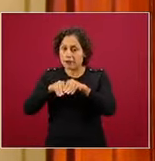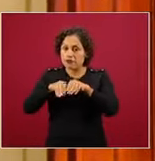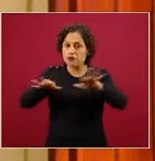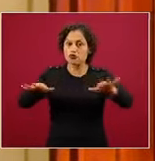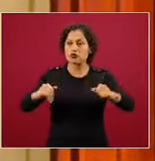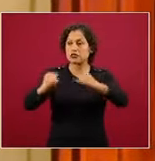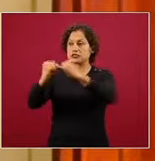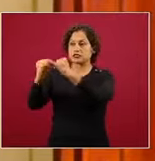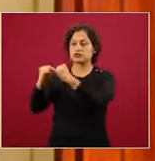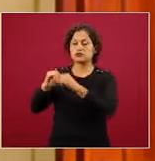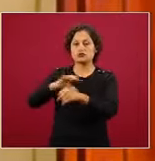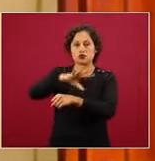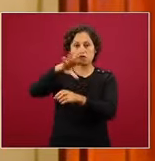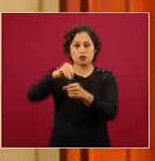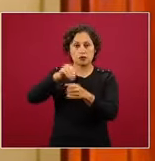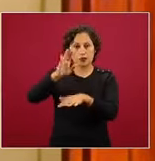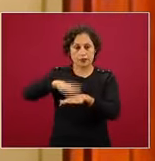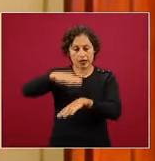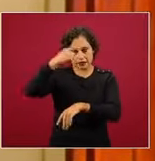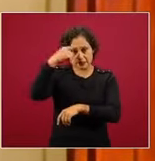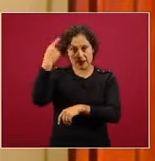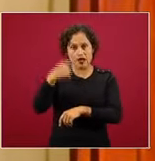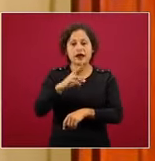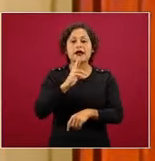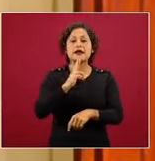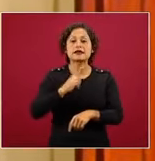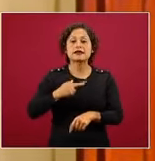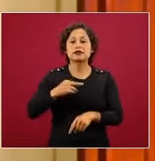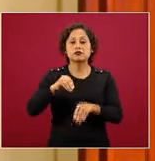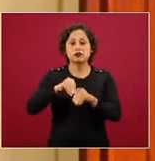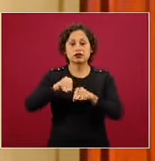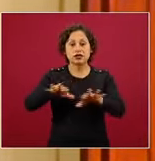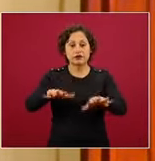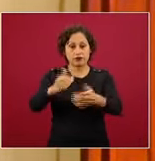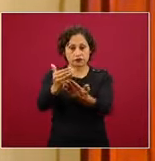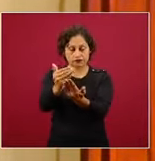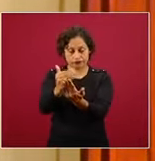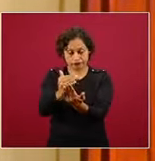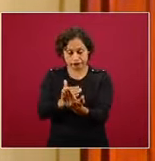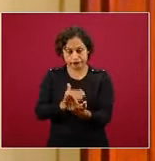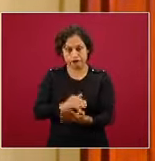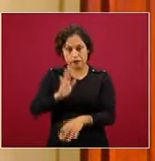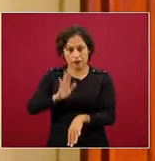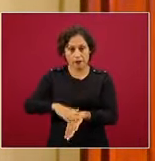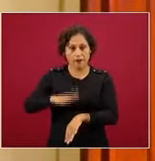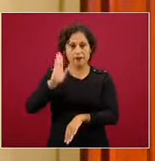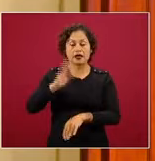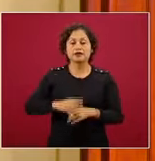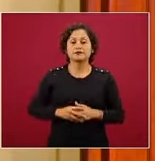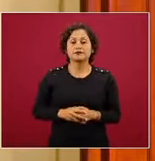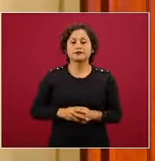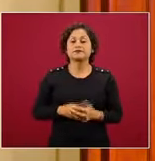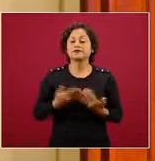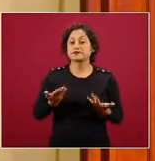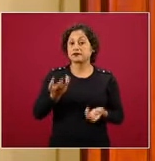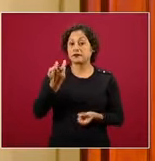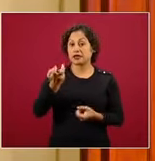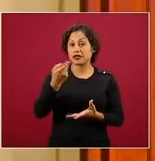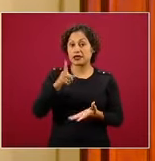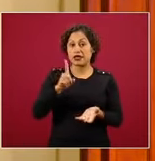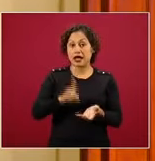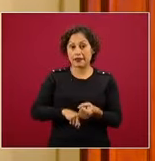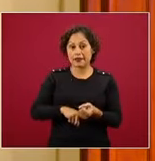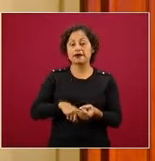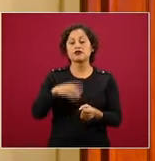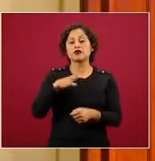la respuesta que de ellos necesitamos para poder llenar la información, y estamos desarrollando un sistema muy ágil que basta con fotografiar